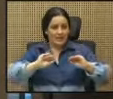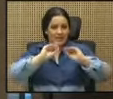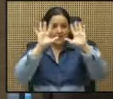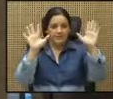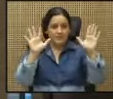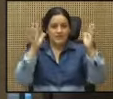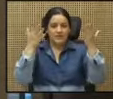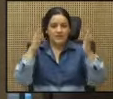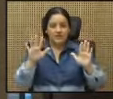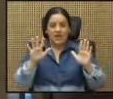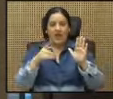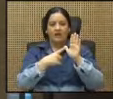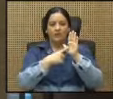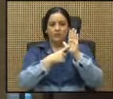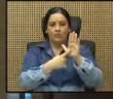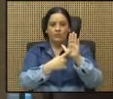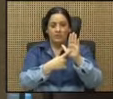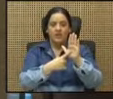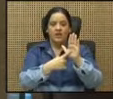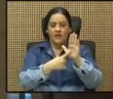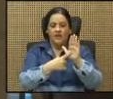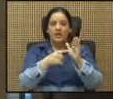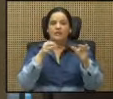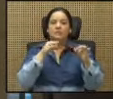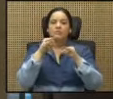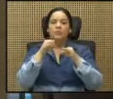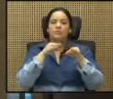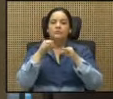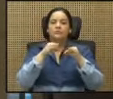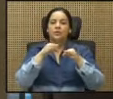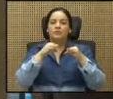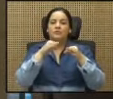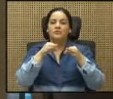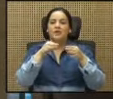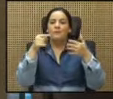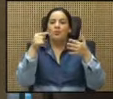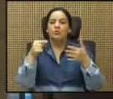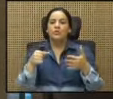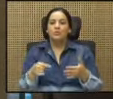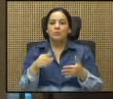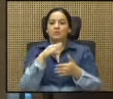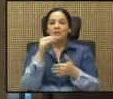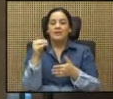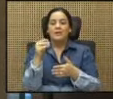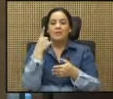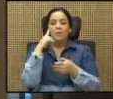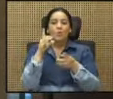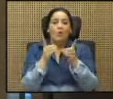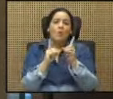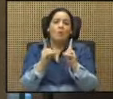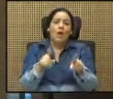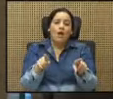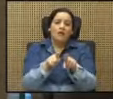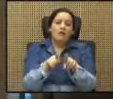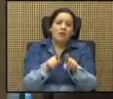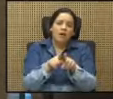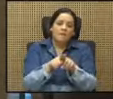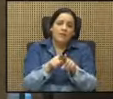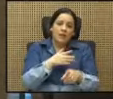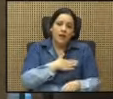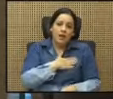señalado en la exposición de motivos y por lo cual también lamento que este